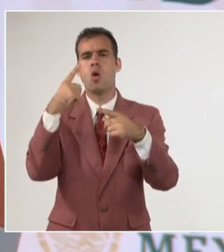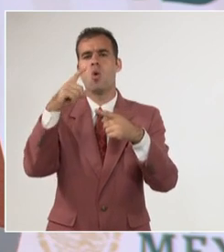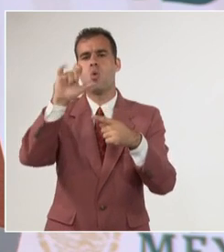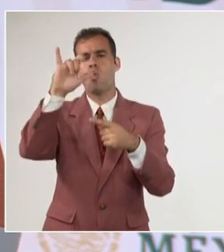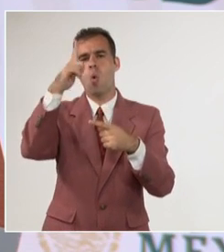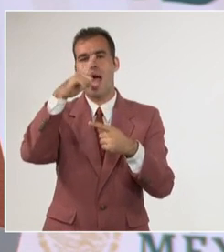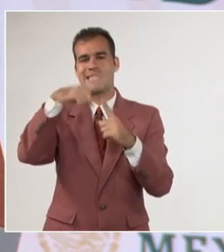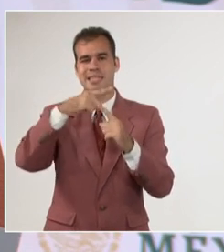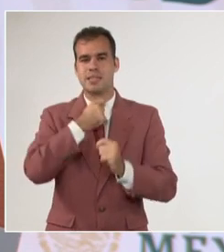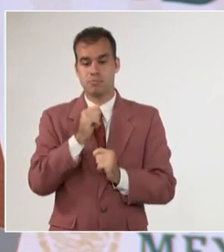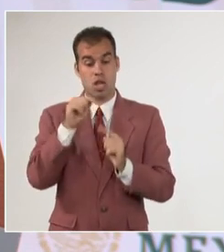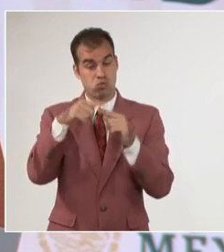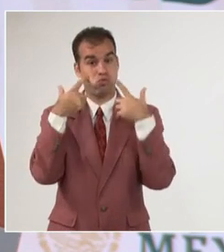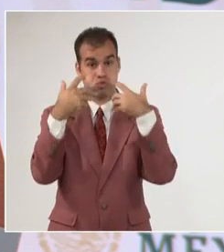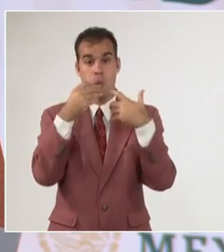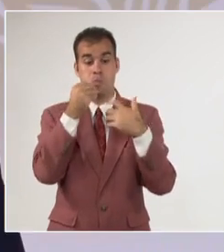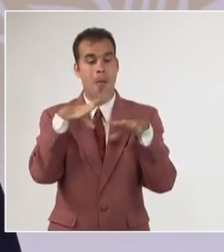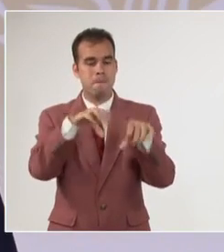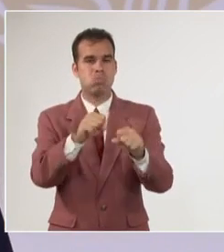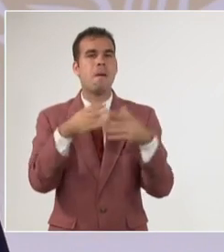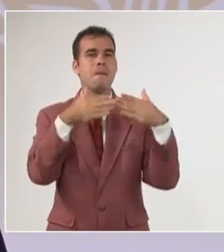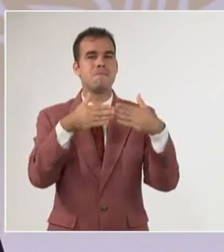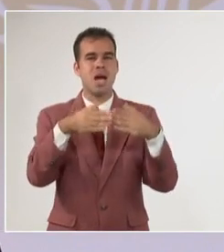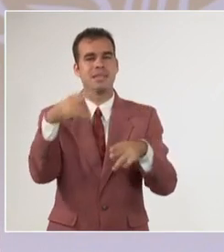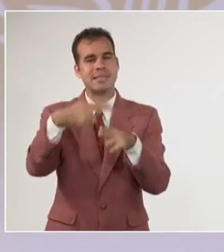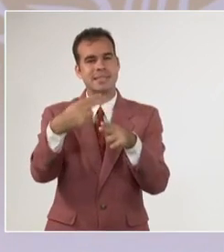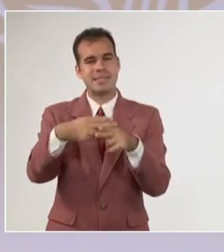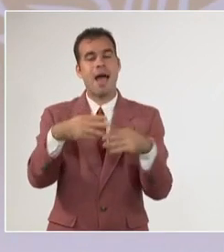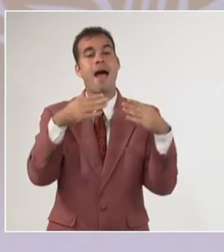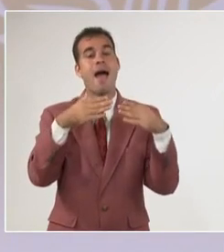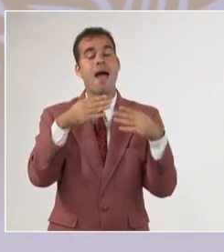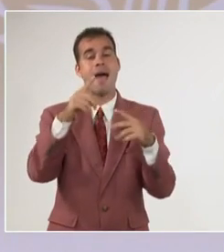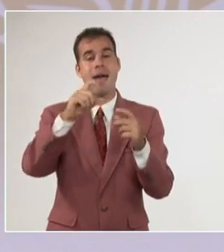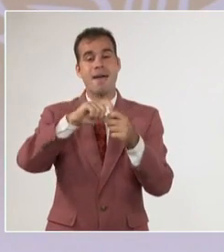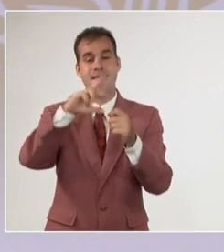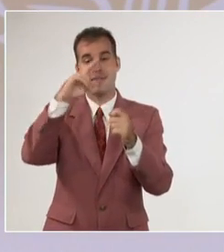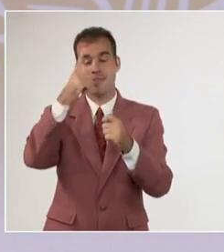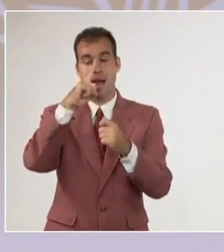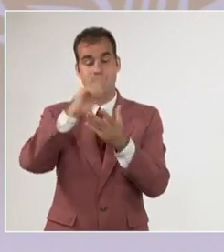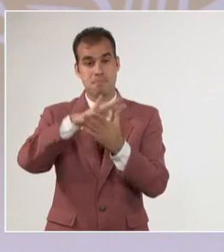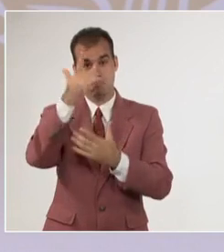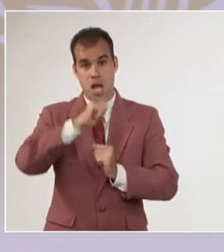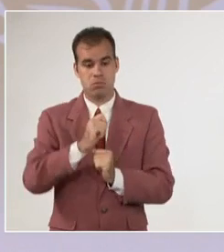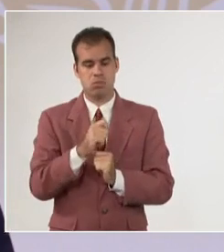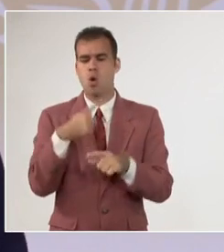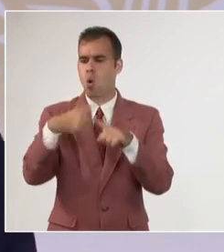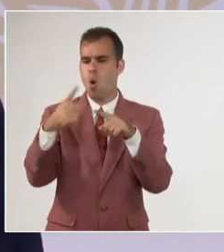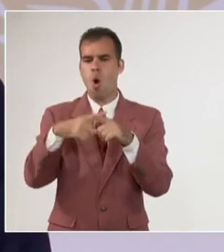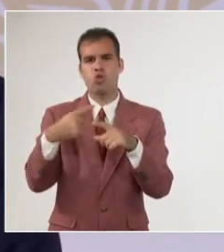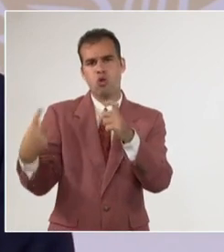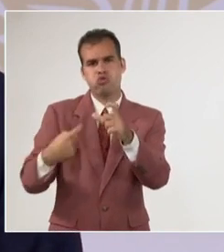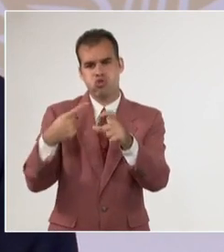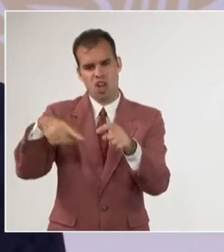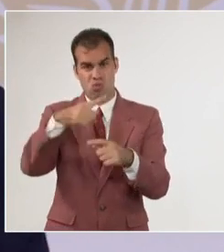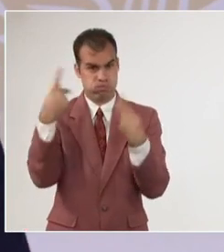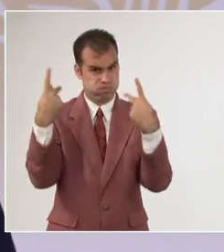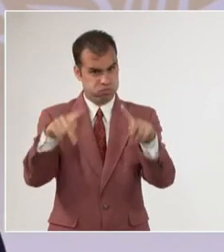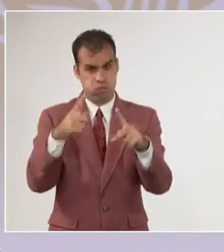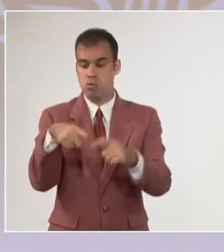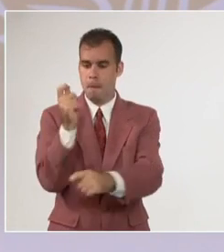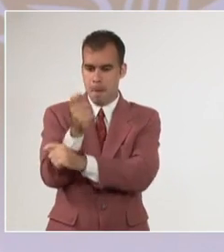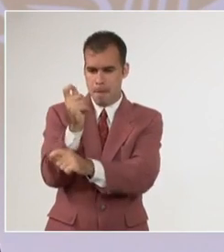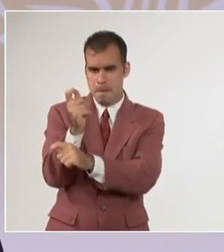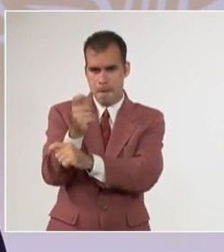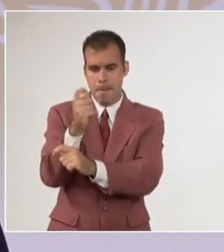clave en la adquisición del yate Granma, Azarcio Venegas y Kir Medrano, luchadores profesionales que dieron entrenamiento físico a la